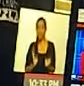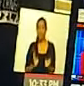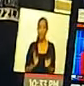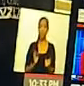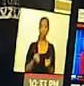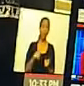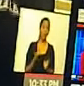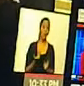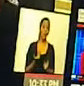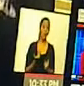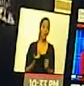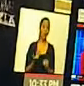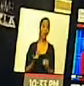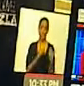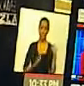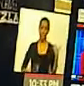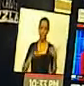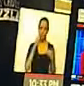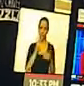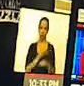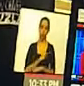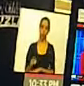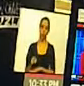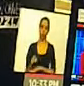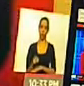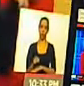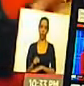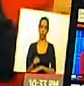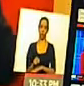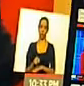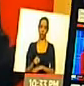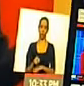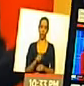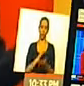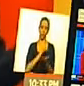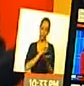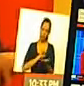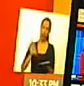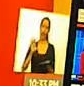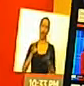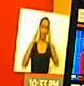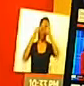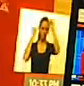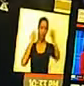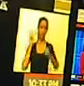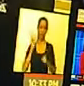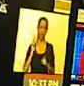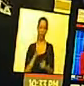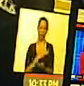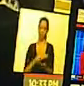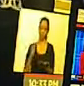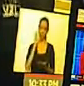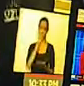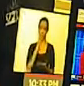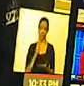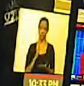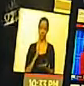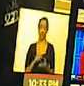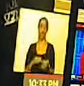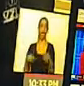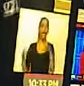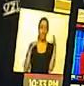señor Bolsonaro le dieron una orden. Sacó a todo el personal diplomático que quedaba en Venezuela. Sacó a todo el personal diplomático, la patilla dice una